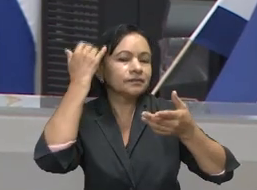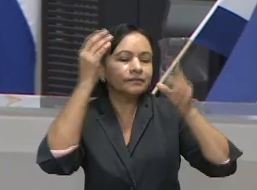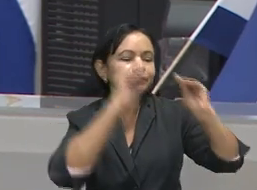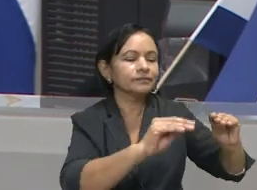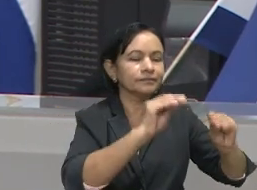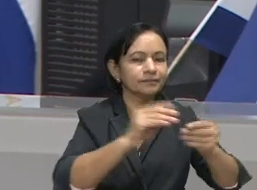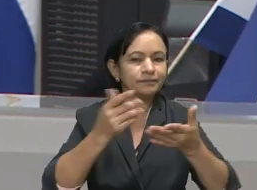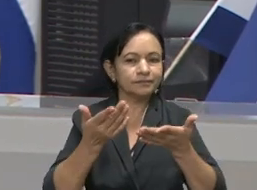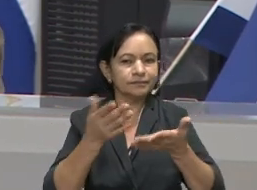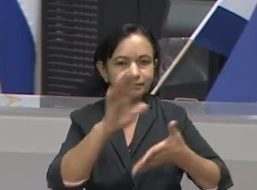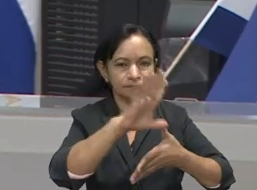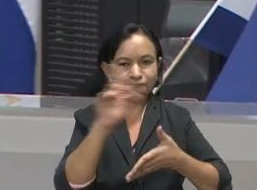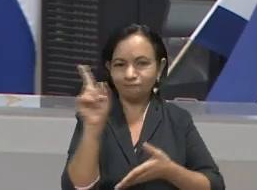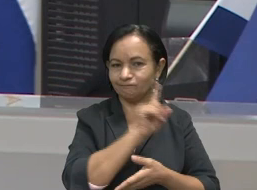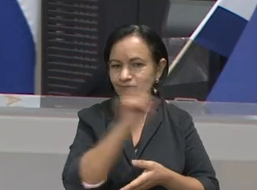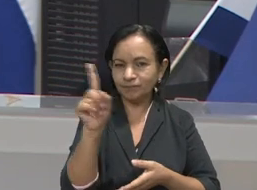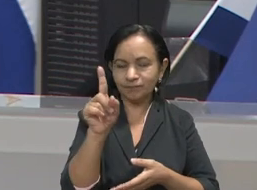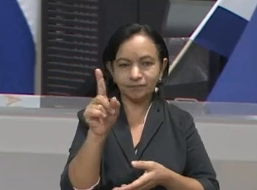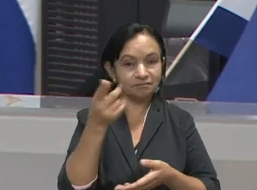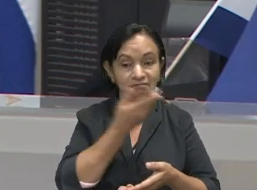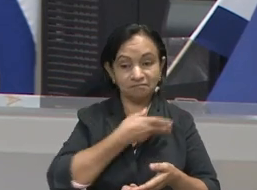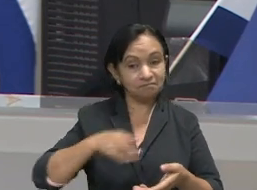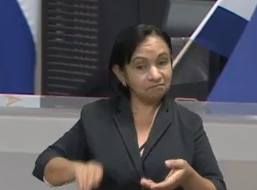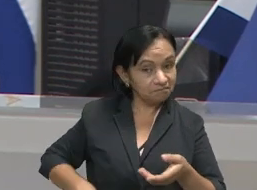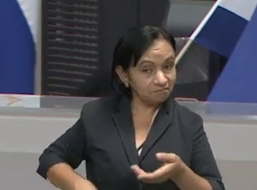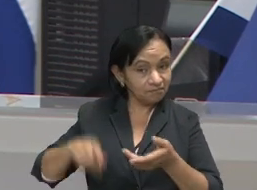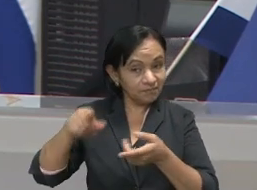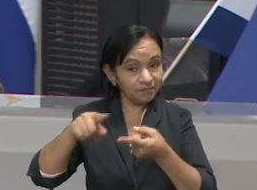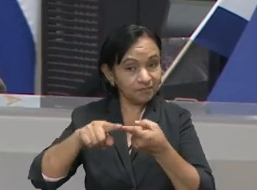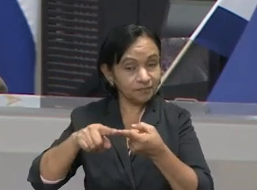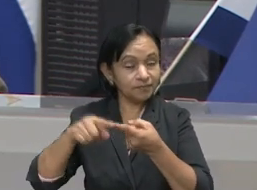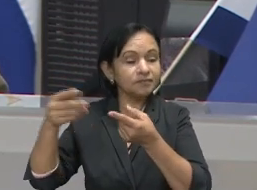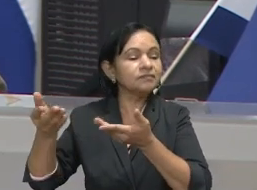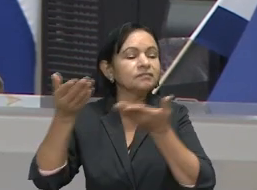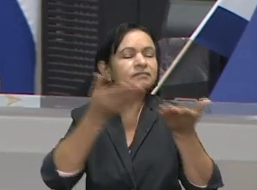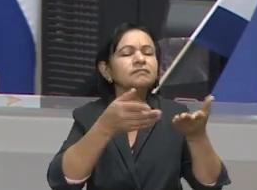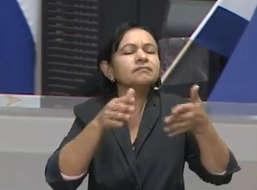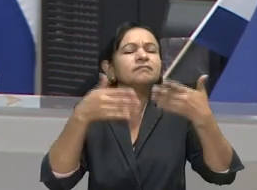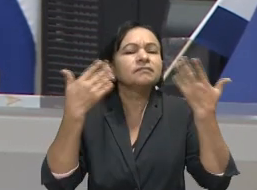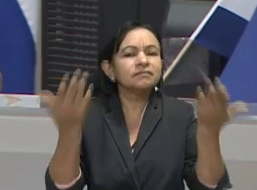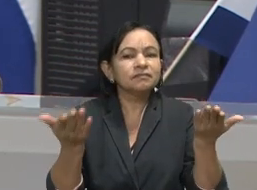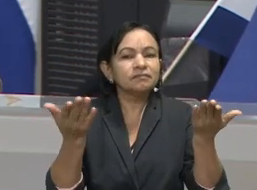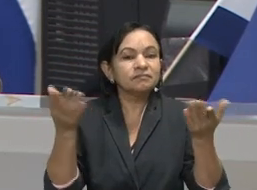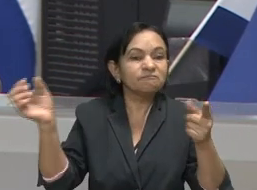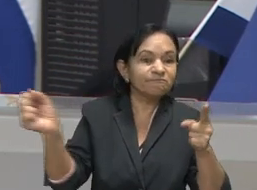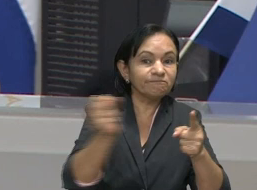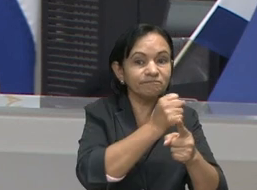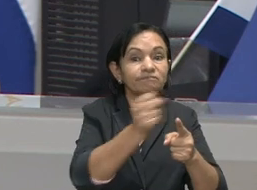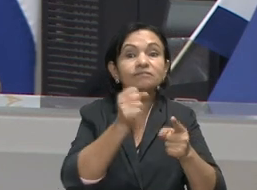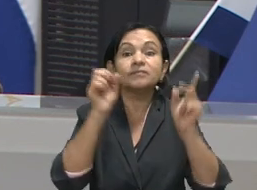conocimiento. No, los españoles lo que nos trajeron fue